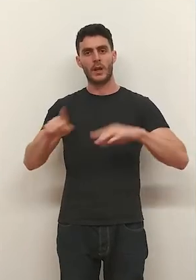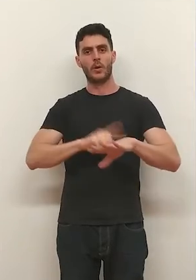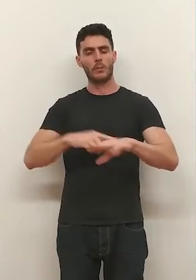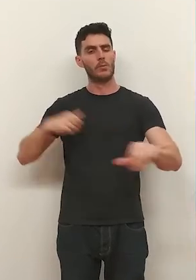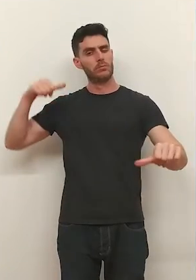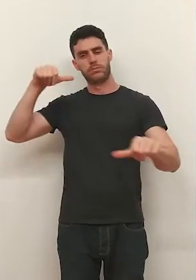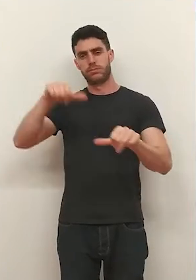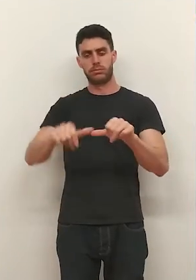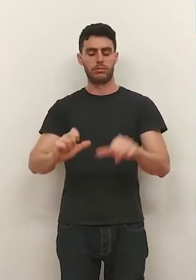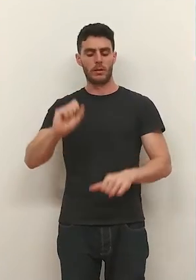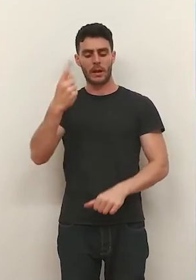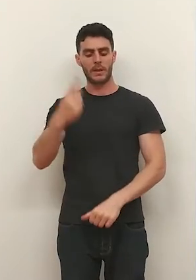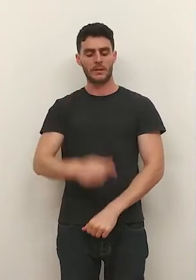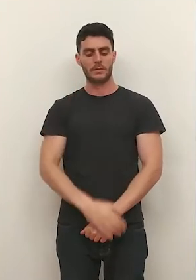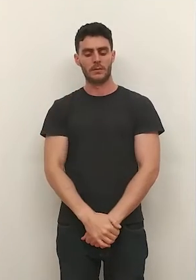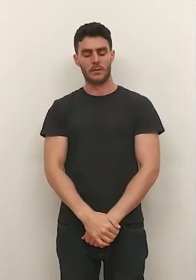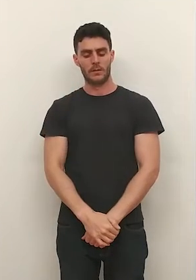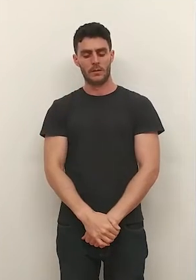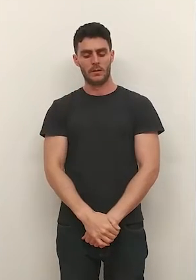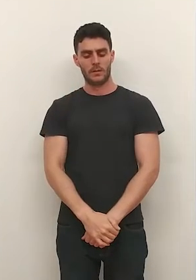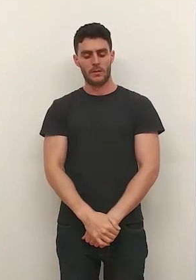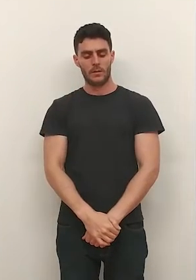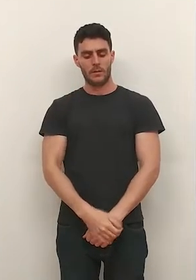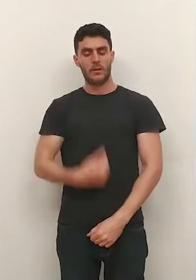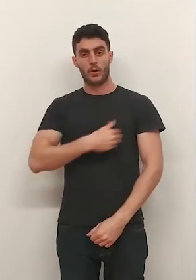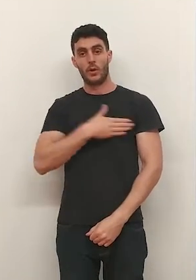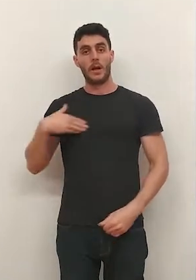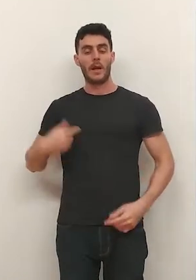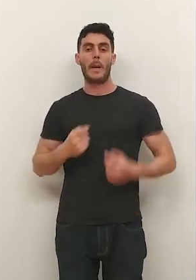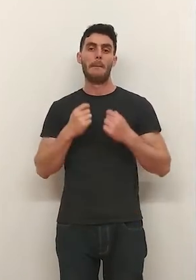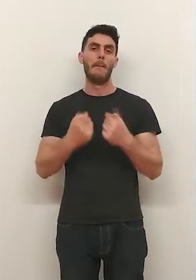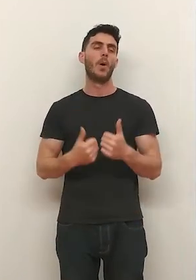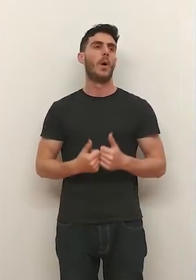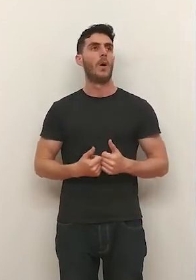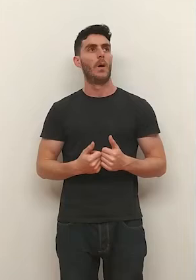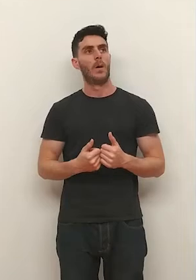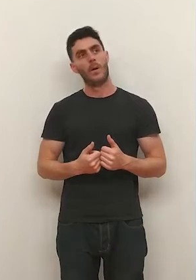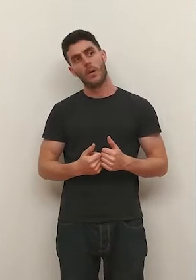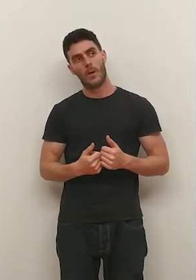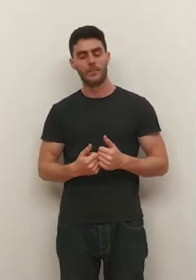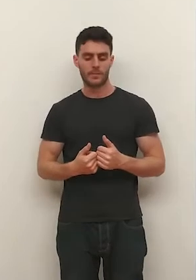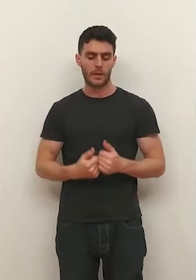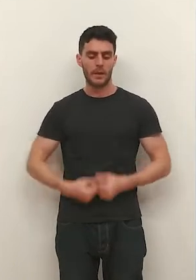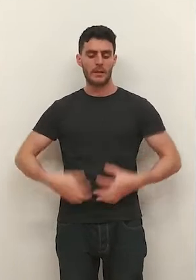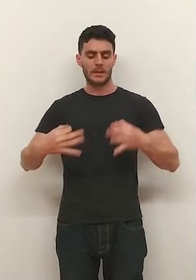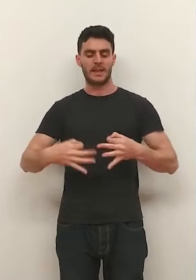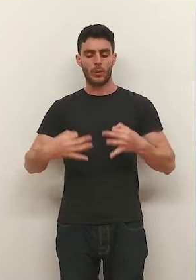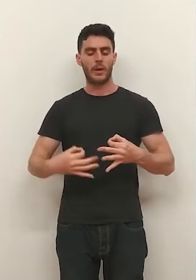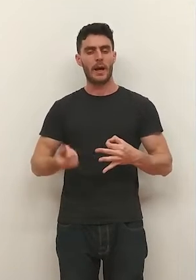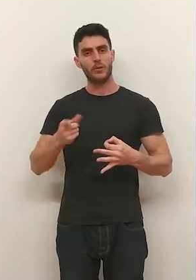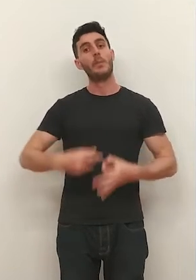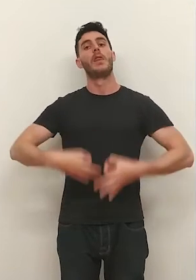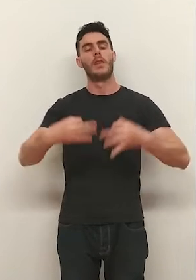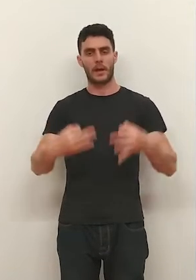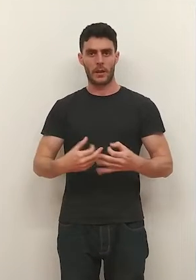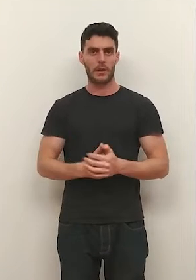más tiempo ha estado al frente de la entidad blanquirroja. Lo que quería es un poco tener cierta seguridad o